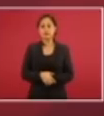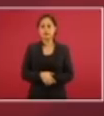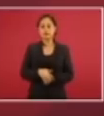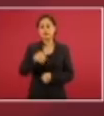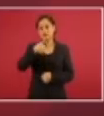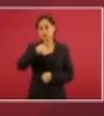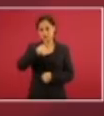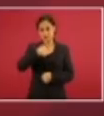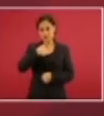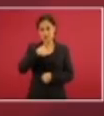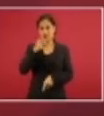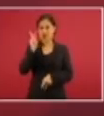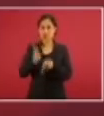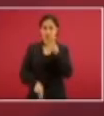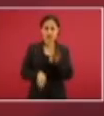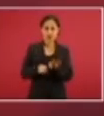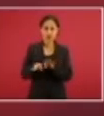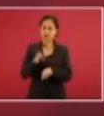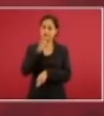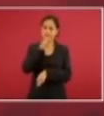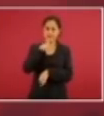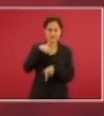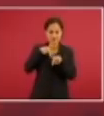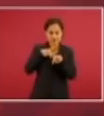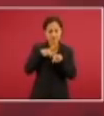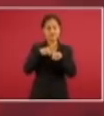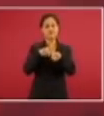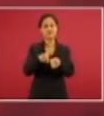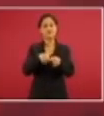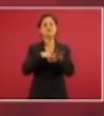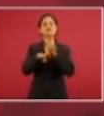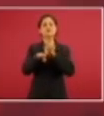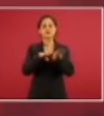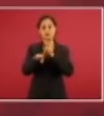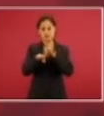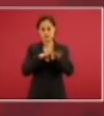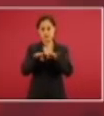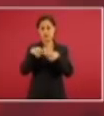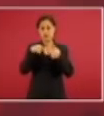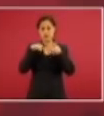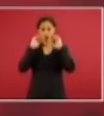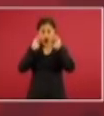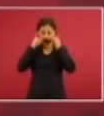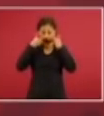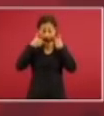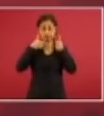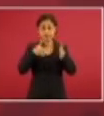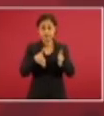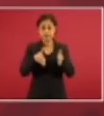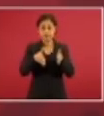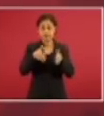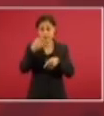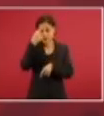continuar con mis labores. Le estoy dedicando mucho más tiempo a todas